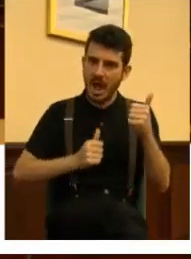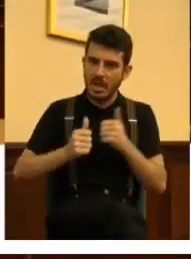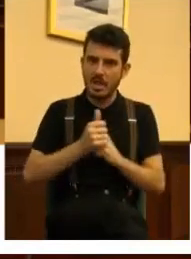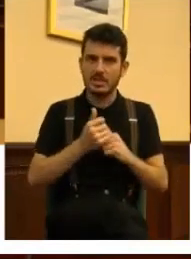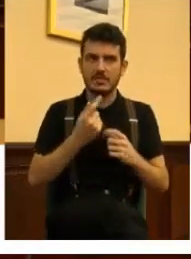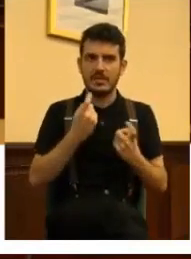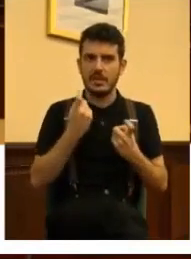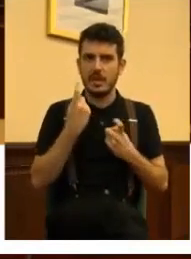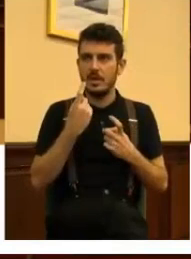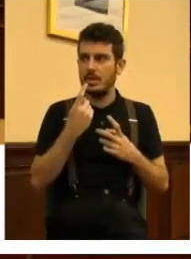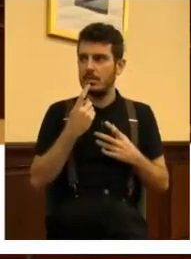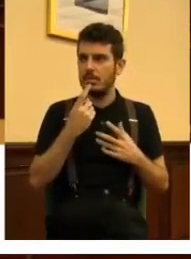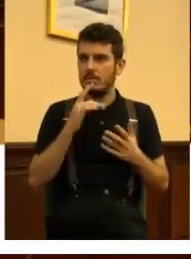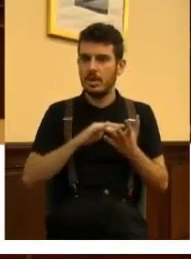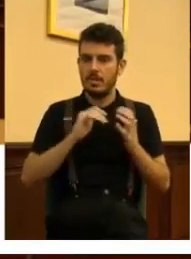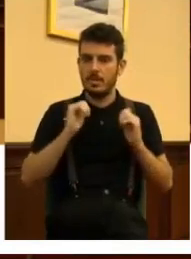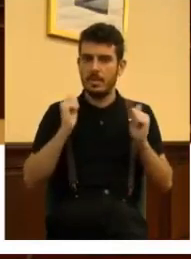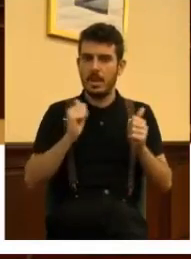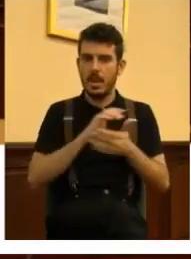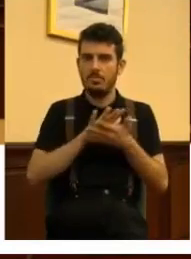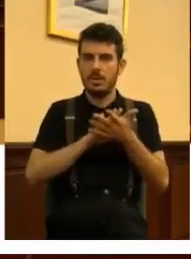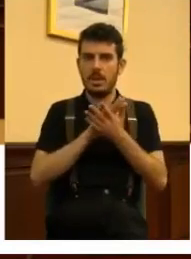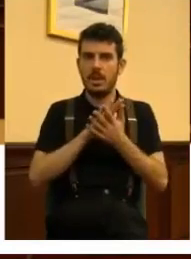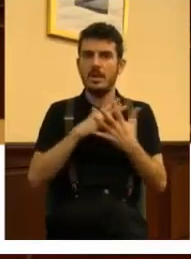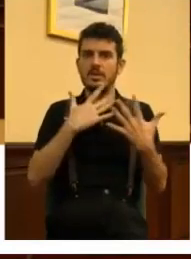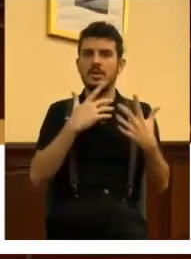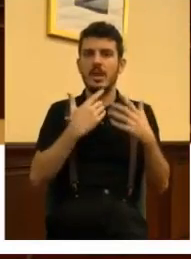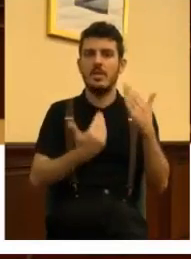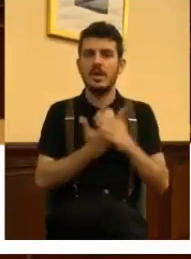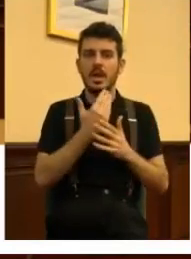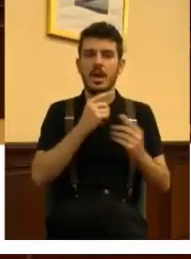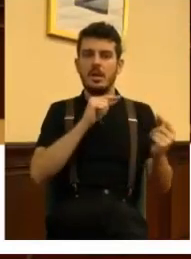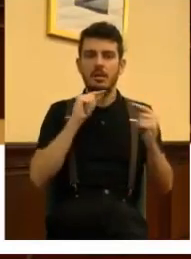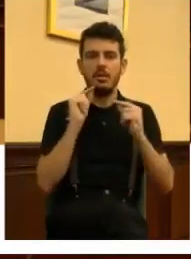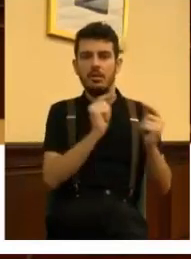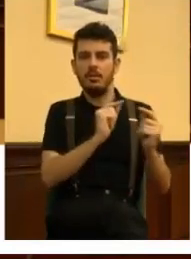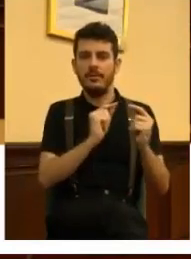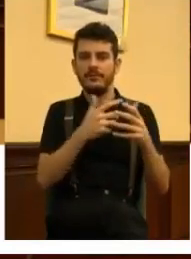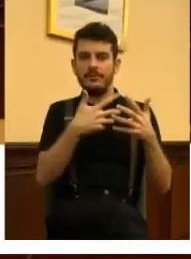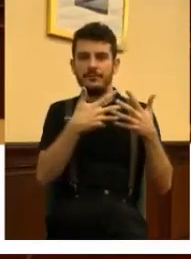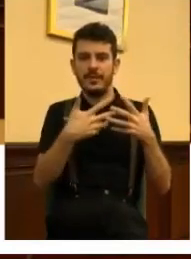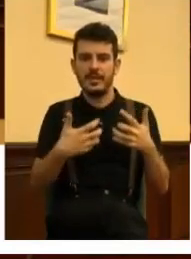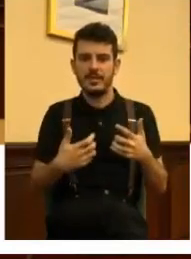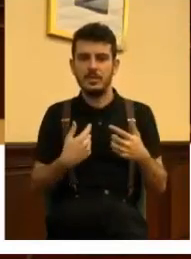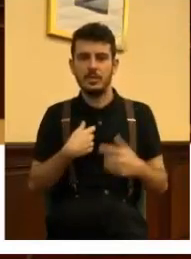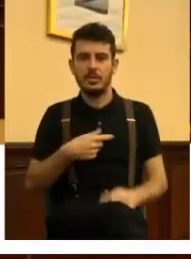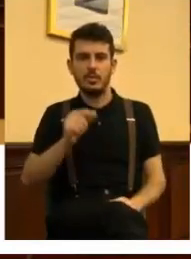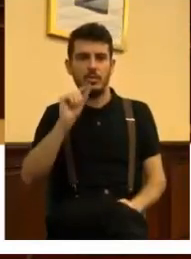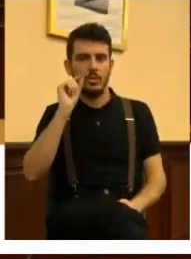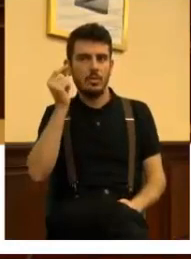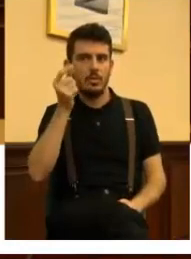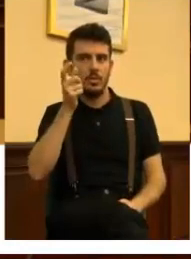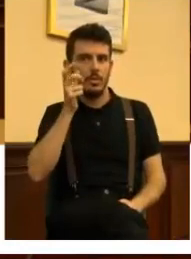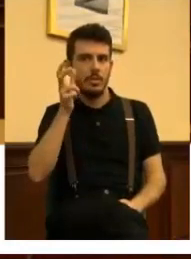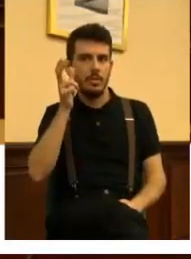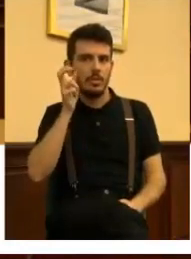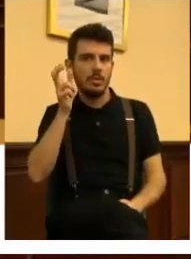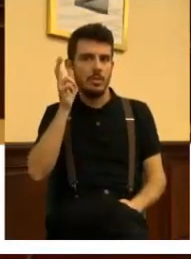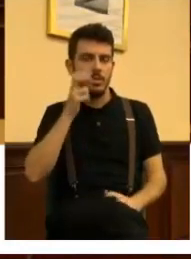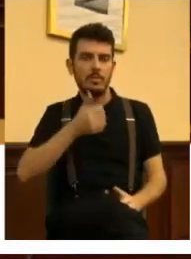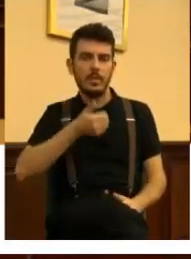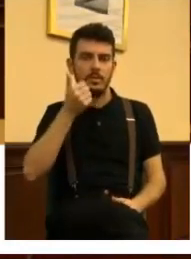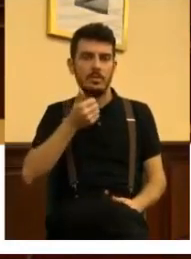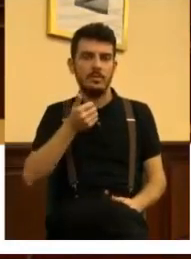desde las 10 de la mañana debatiendo mociones y es una de las frases que más he estado escuchando, hay que